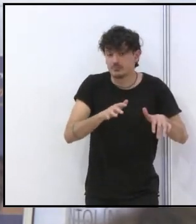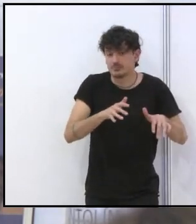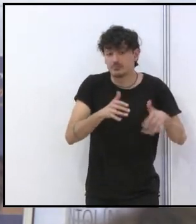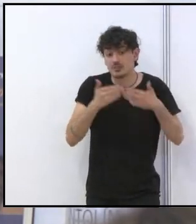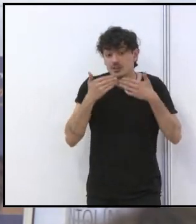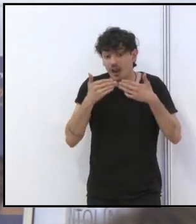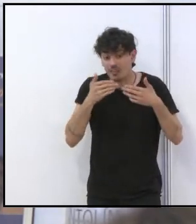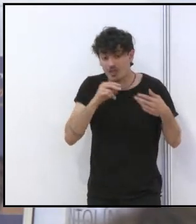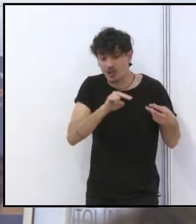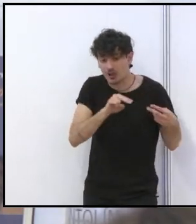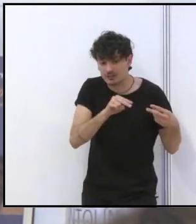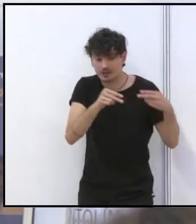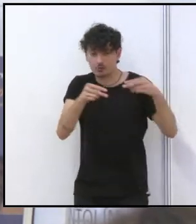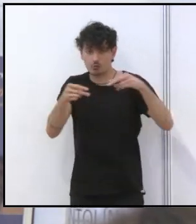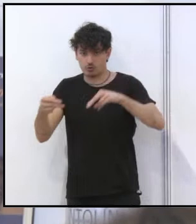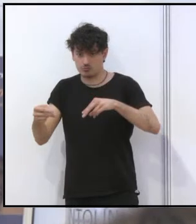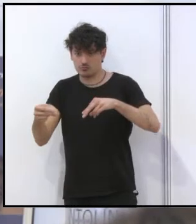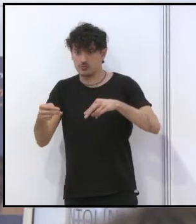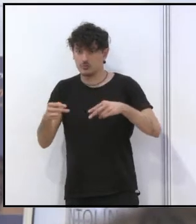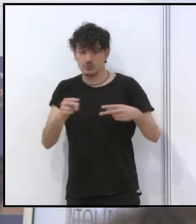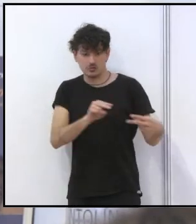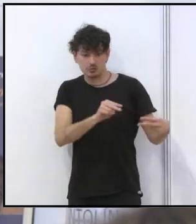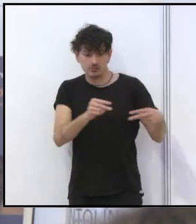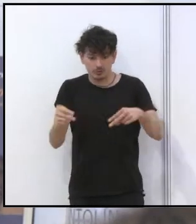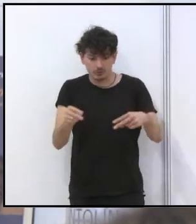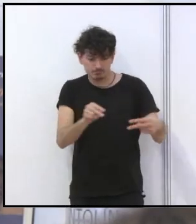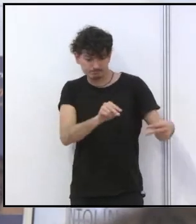traducción. Traducir a mí me ha hecho consciente de que